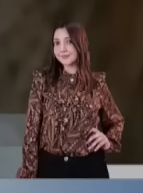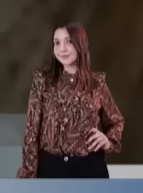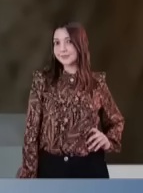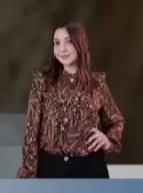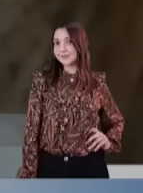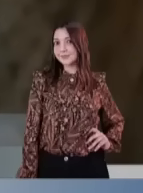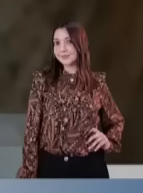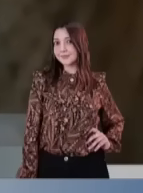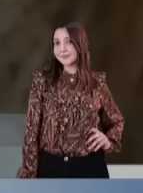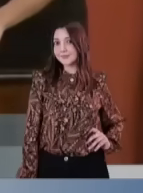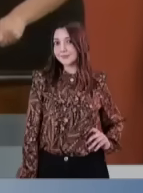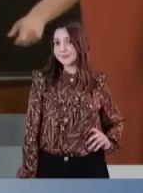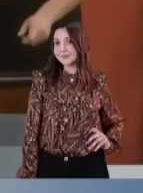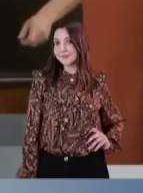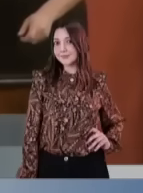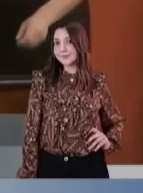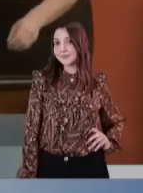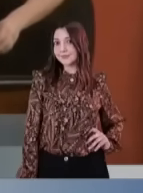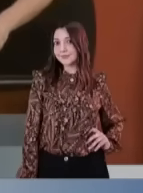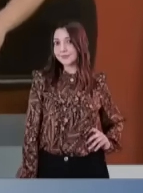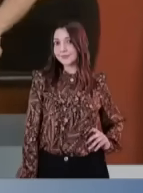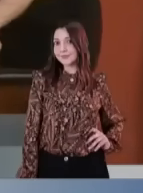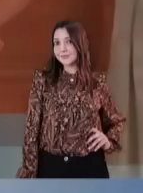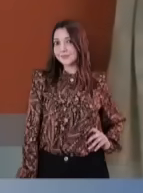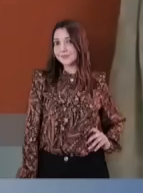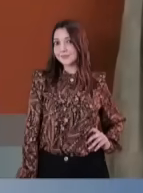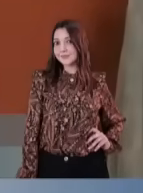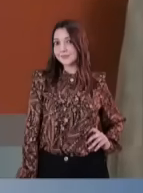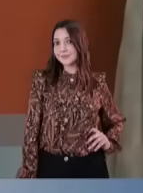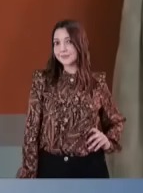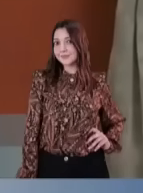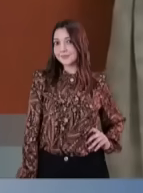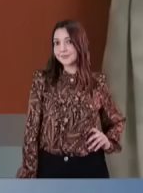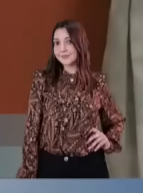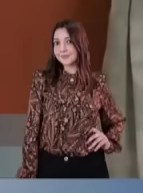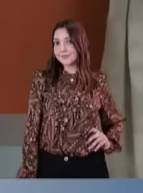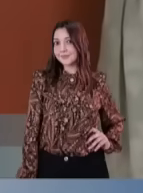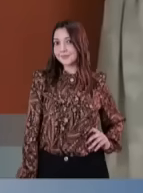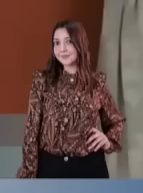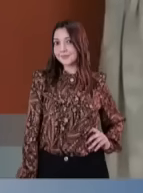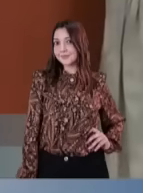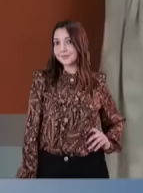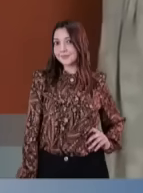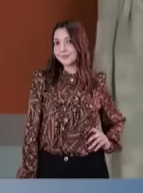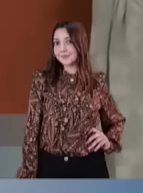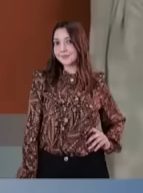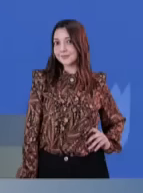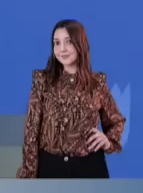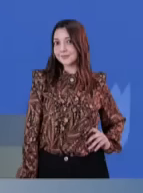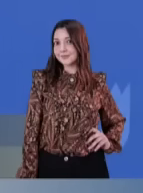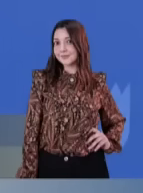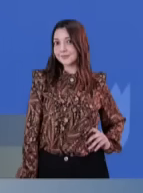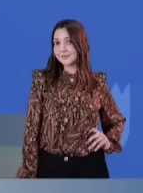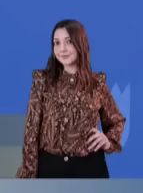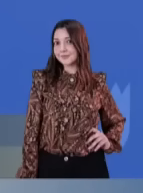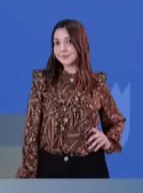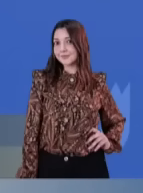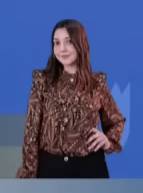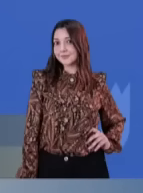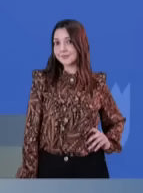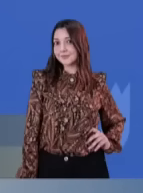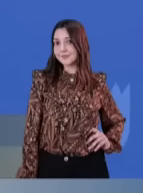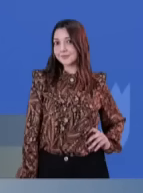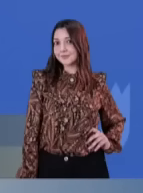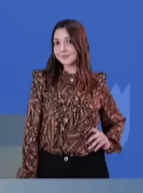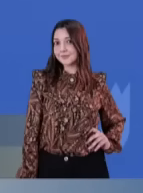Se habla que Camila Vallejo se le ven dos carteras. Ya no como vocera. Ya no como